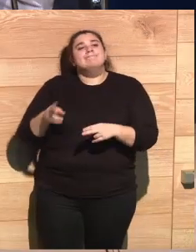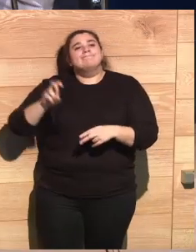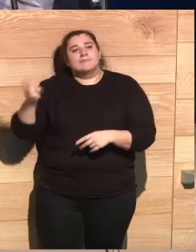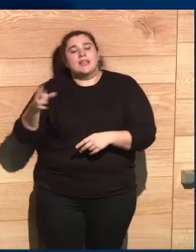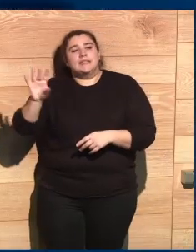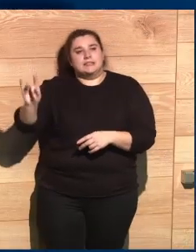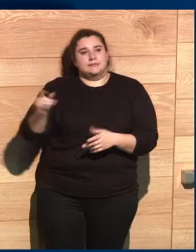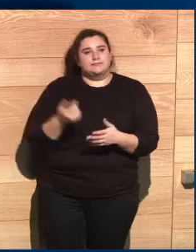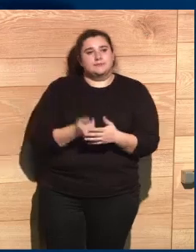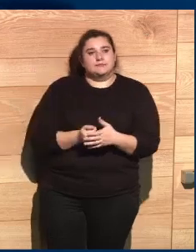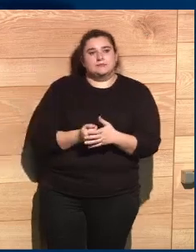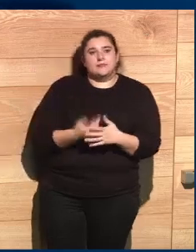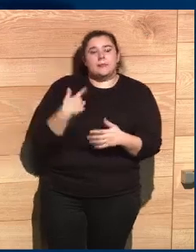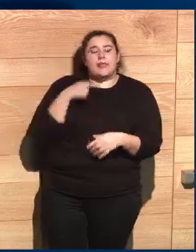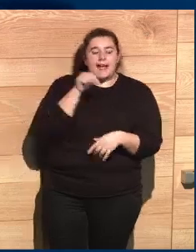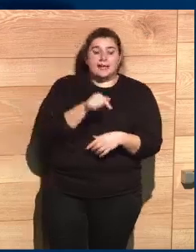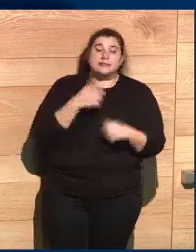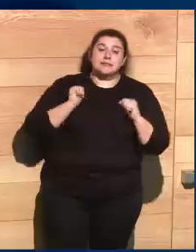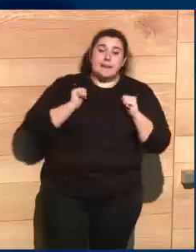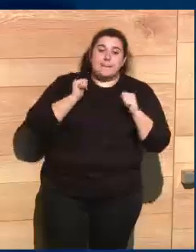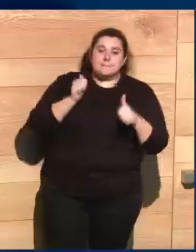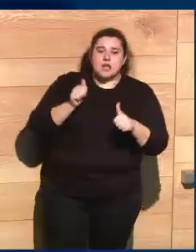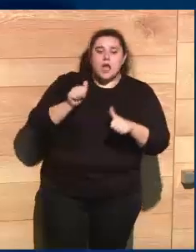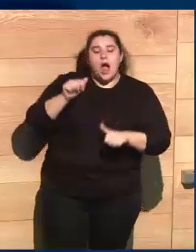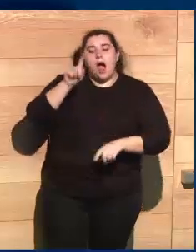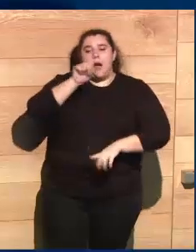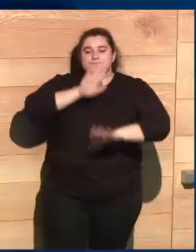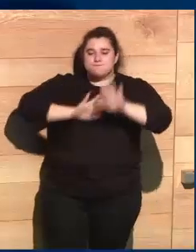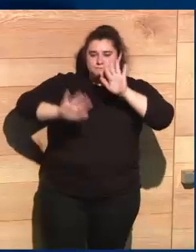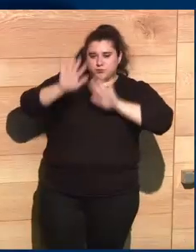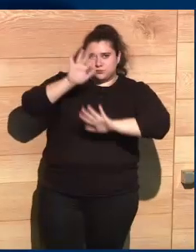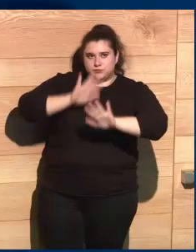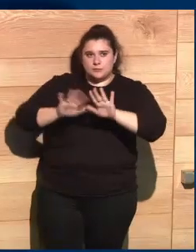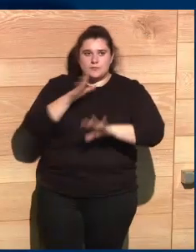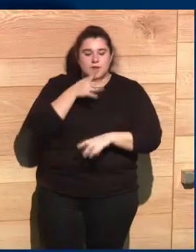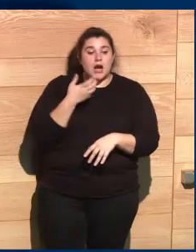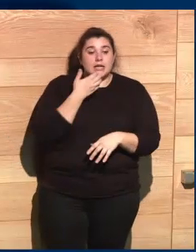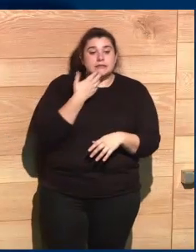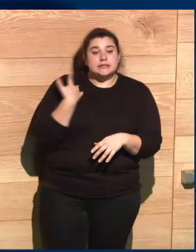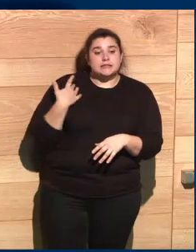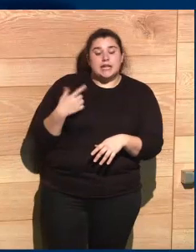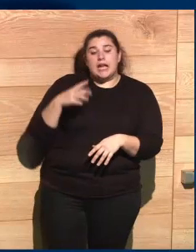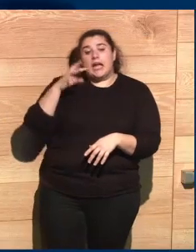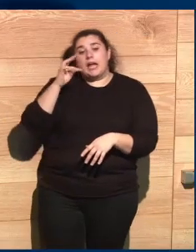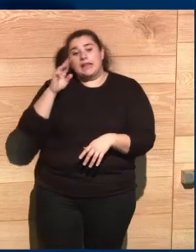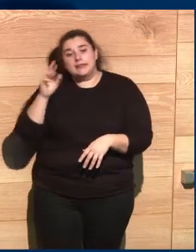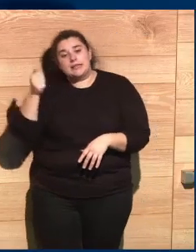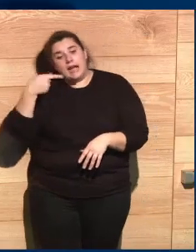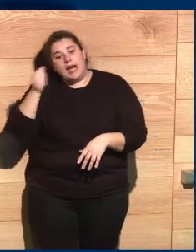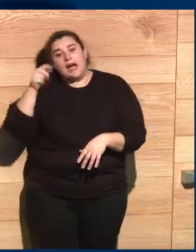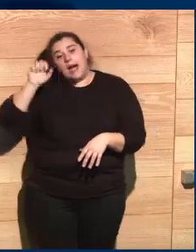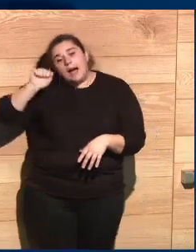Ahí es donde podemos empezar a meternos en un lío, porque si no tenemos una definición clara de lo que es una tragaperras y de lo que es un